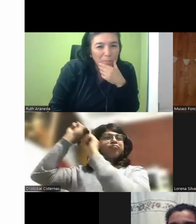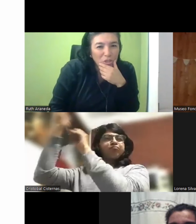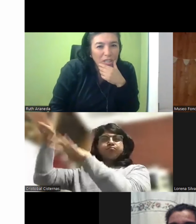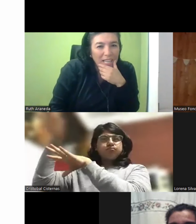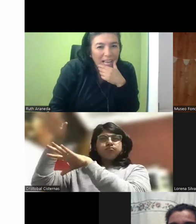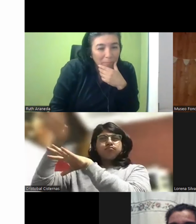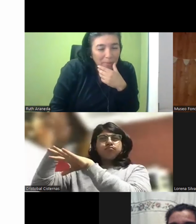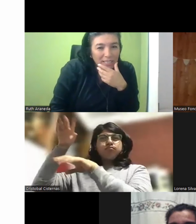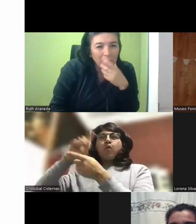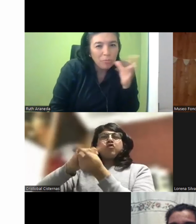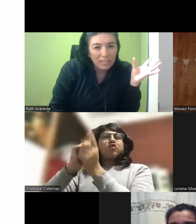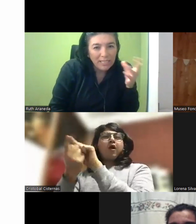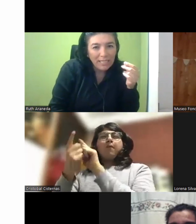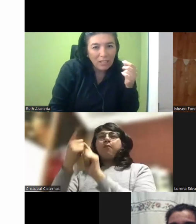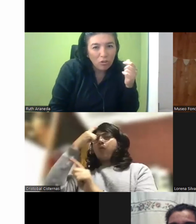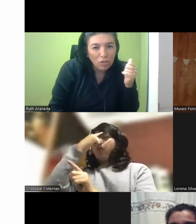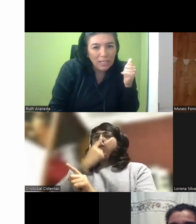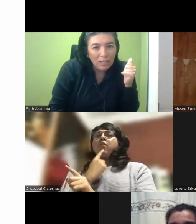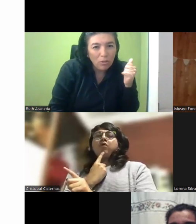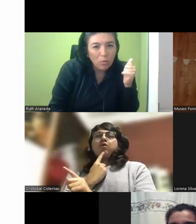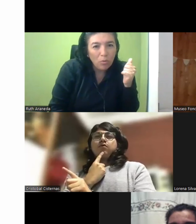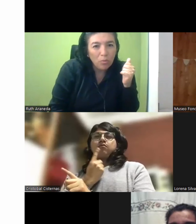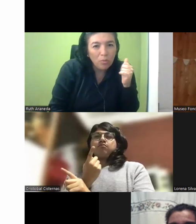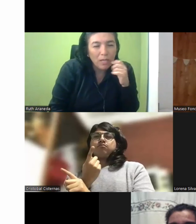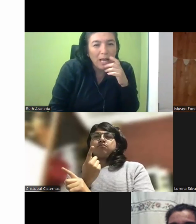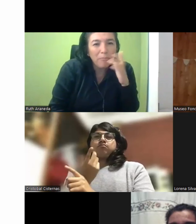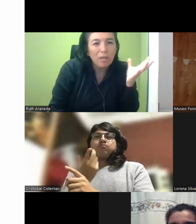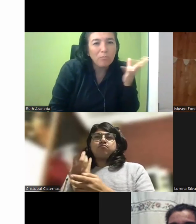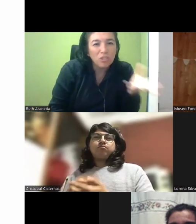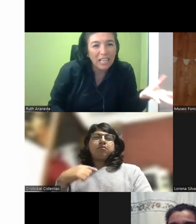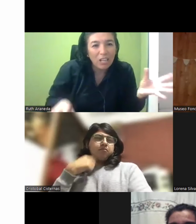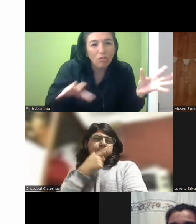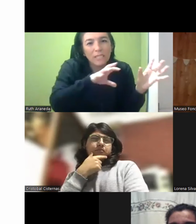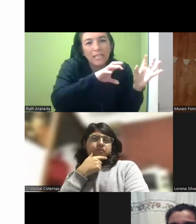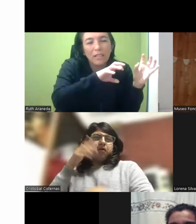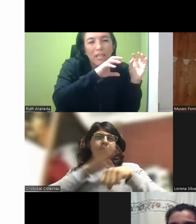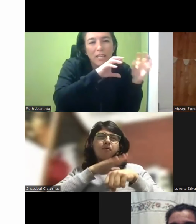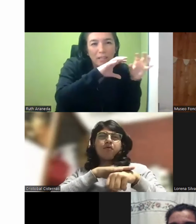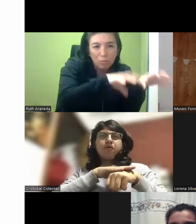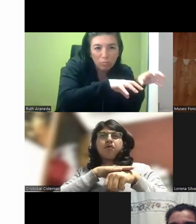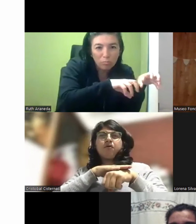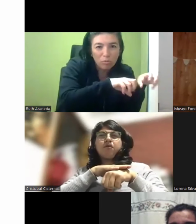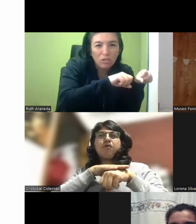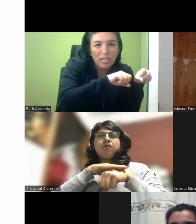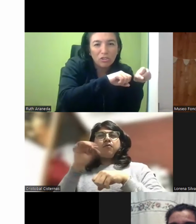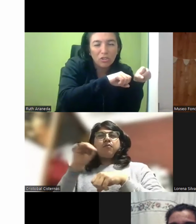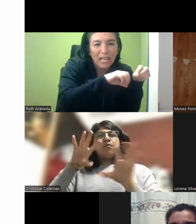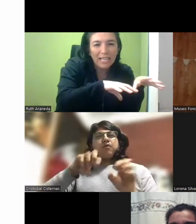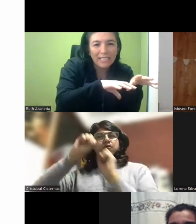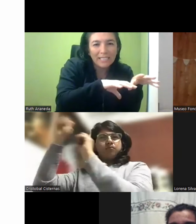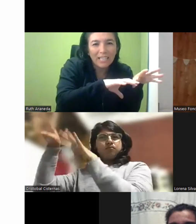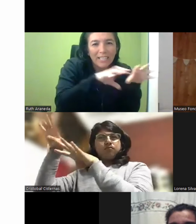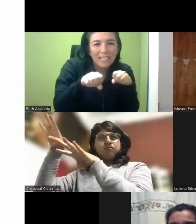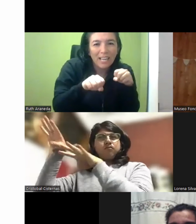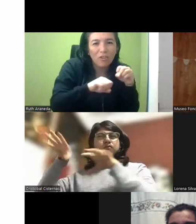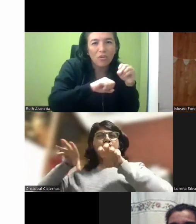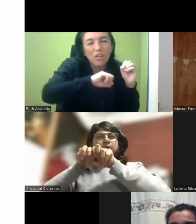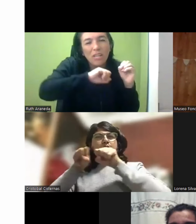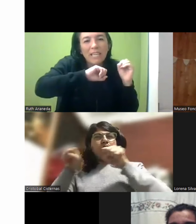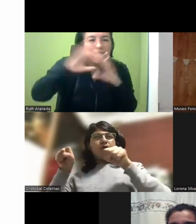un permiso legal para transportar esas cosas o un No. cambio de museo, quizás de un museo nacional que se